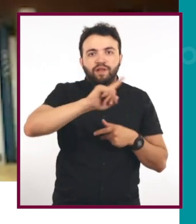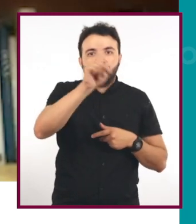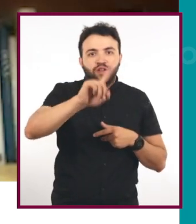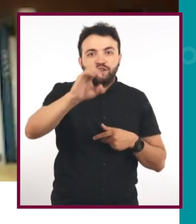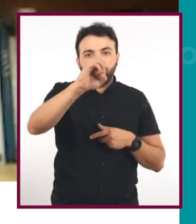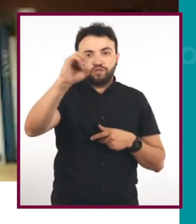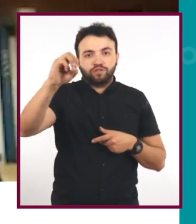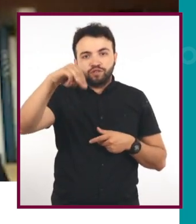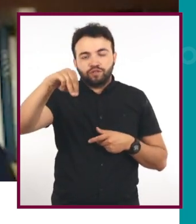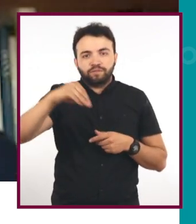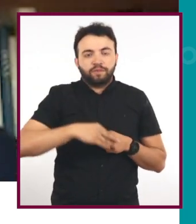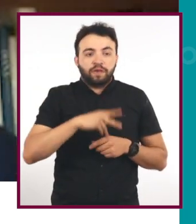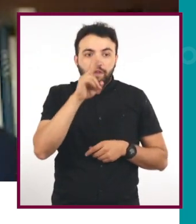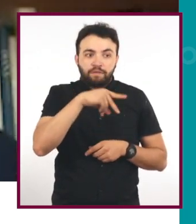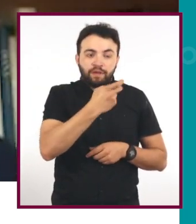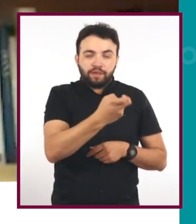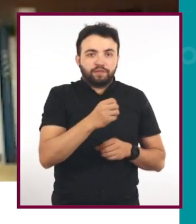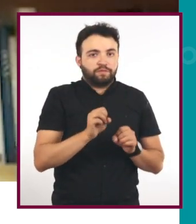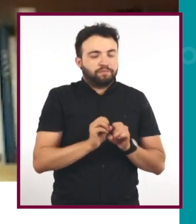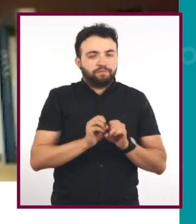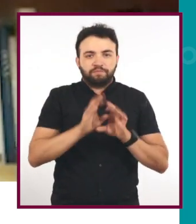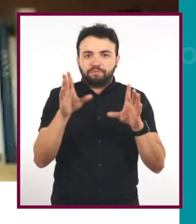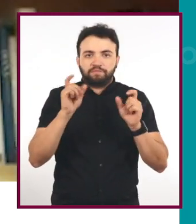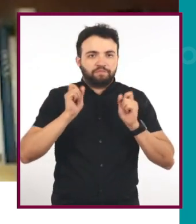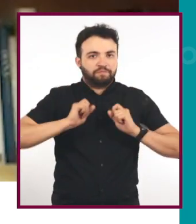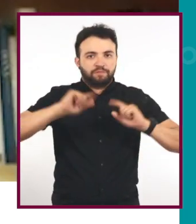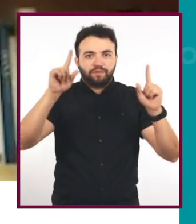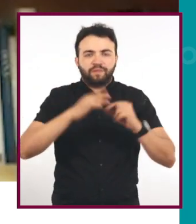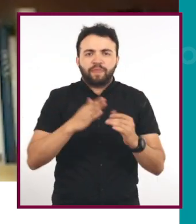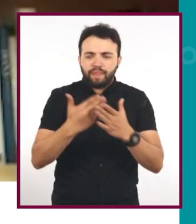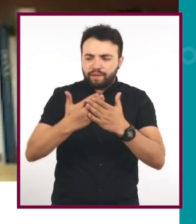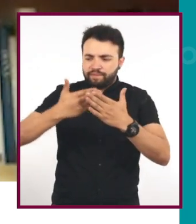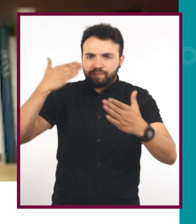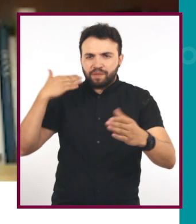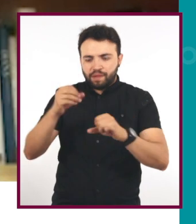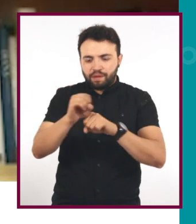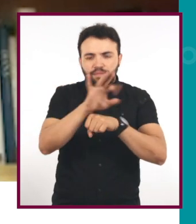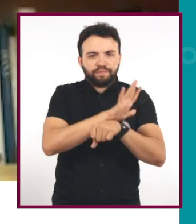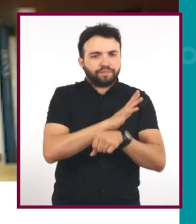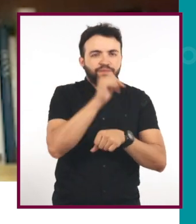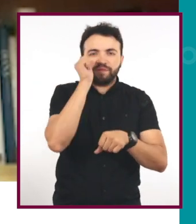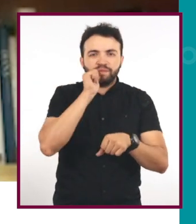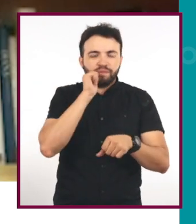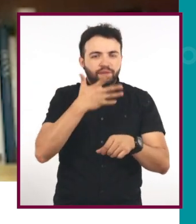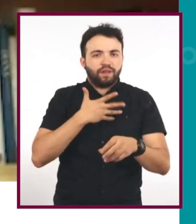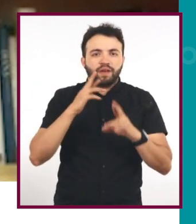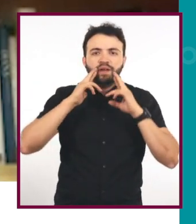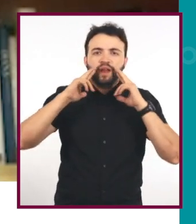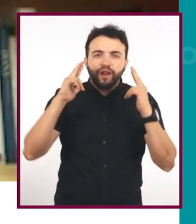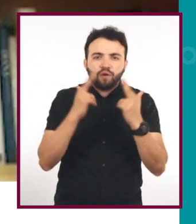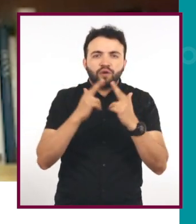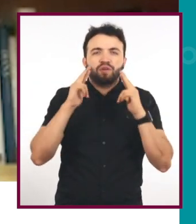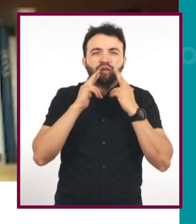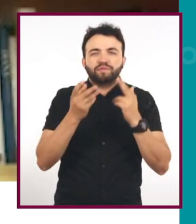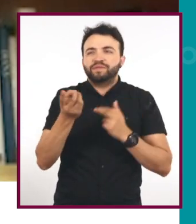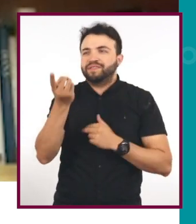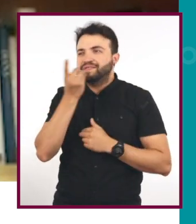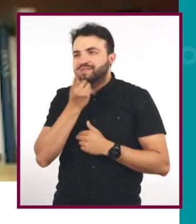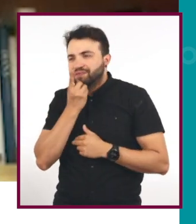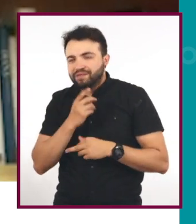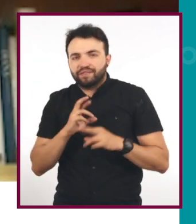Bueno, ahora pues existe el Zoom. Esa es una cosa que es maravillosa. Antes de la pandemia